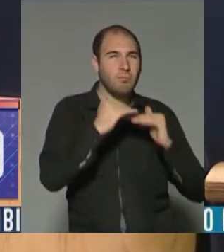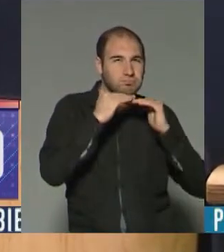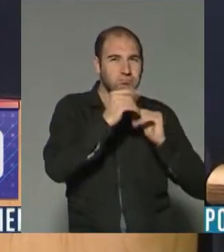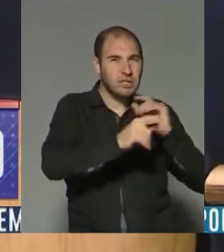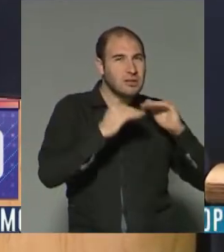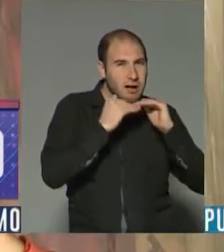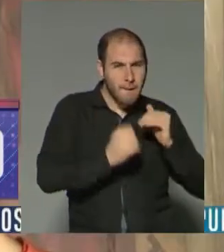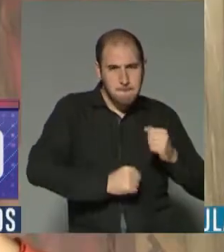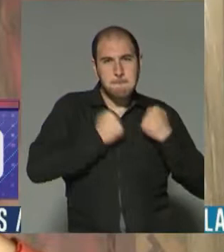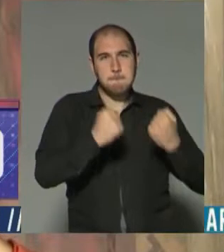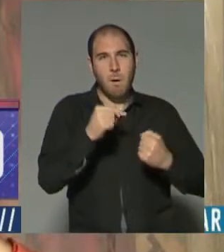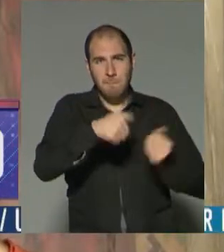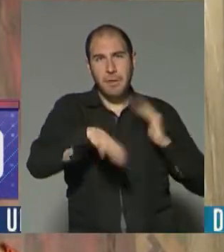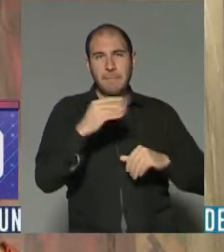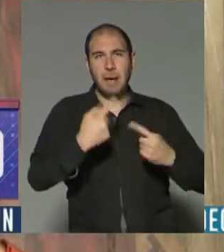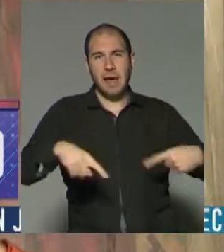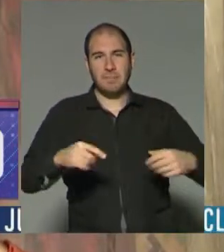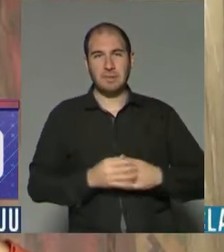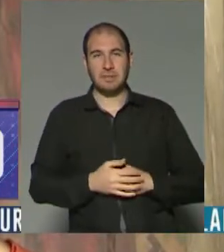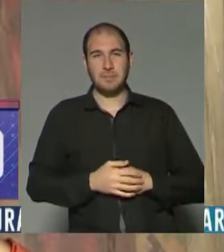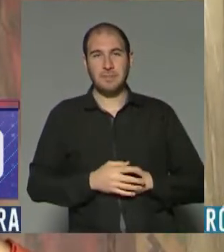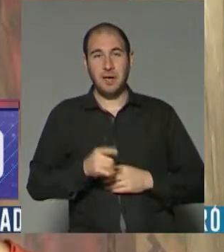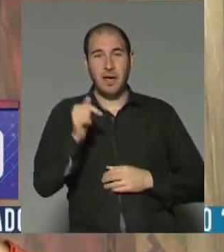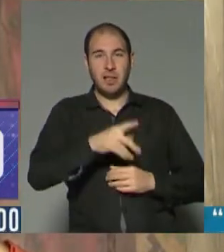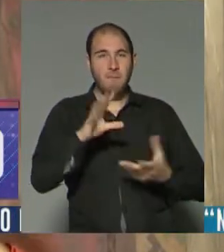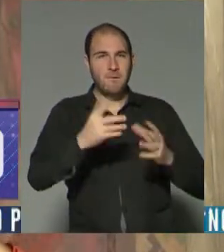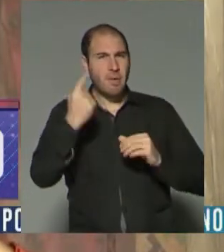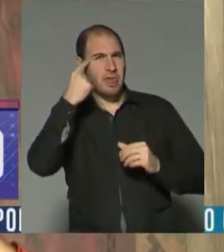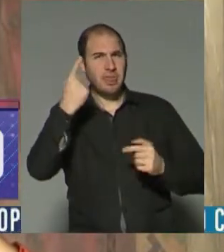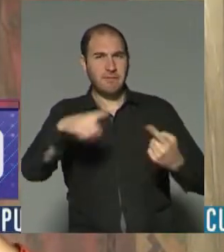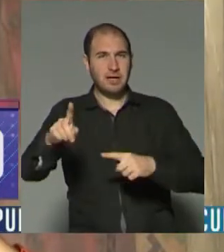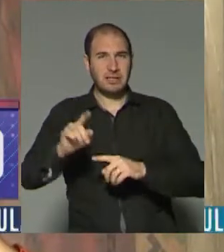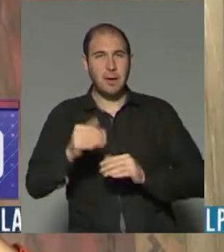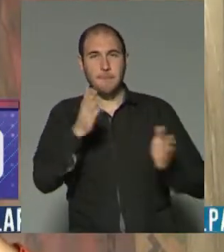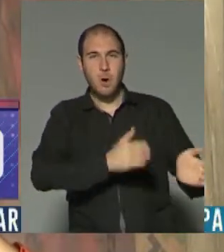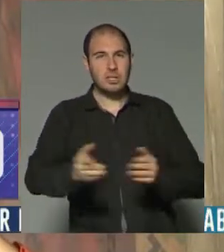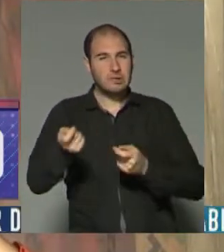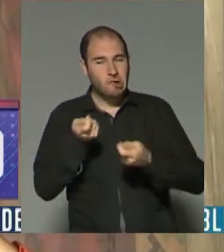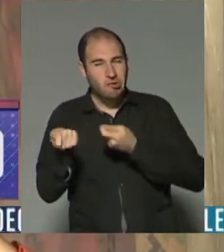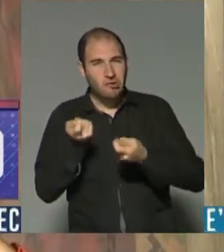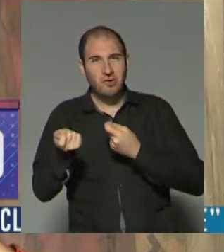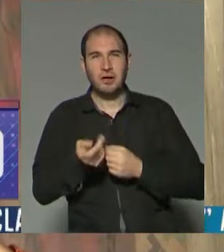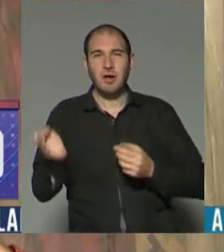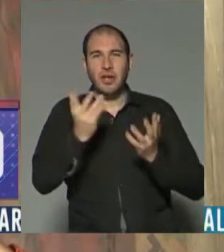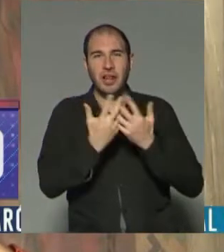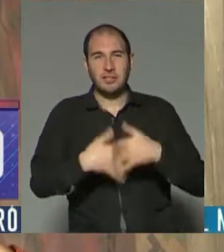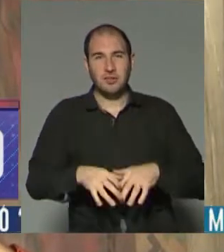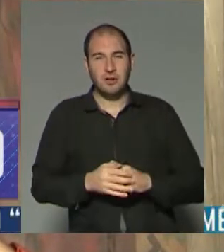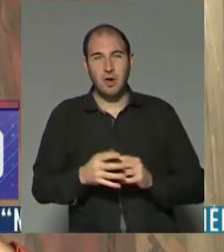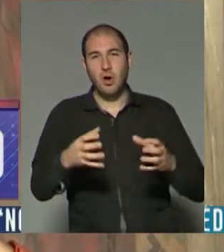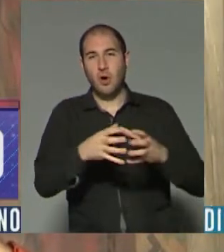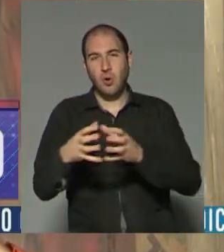están mucho más empoderados, ¿no?, con estas herramientas y por lo tanto tienen otras perspectivas en los procesos de negociación o de relación, ¿no?, con